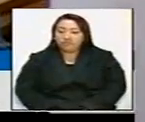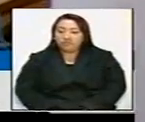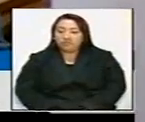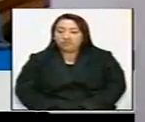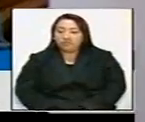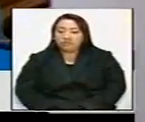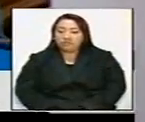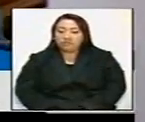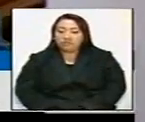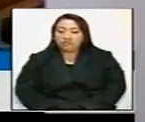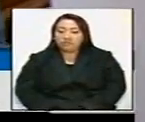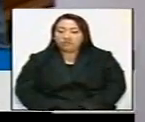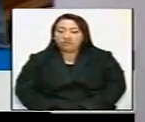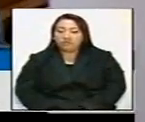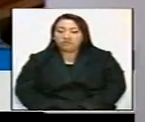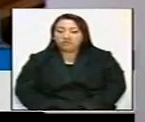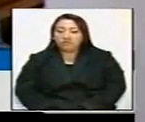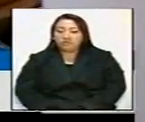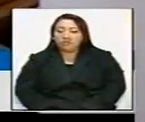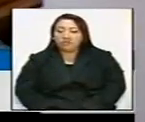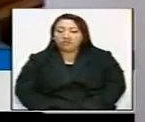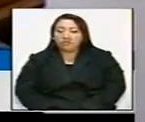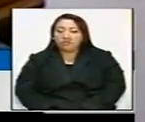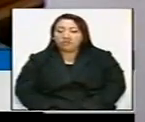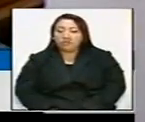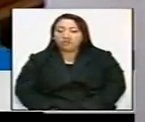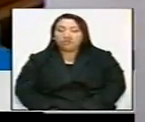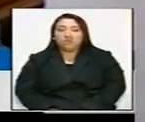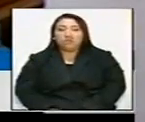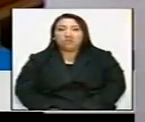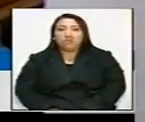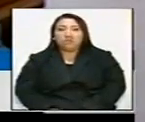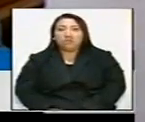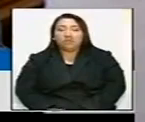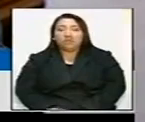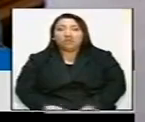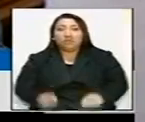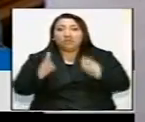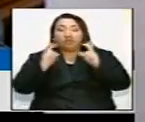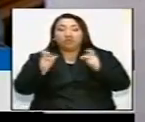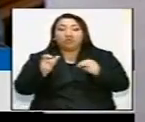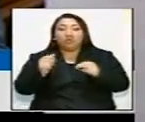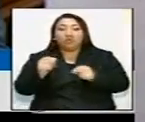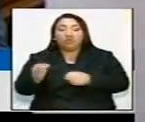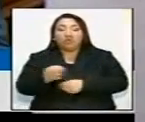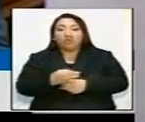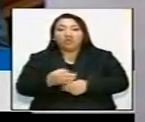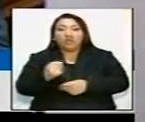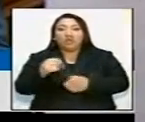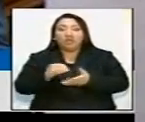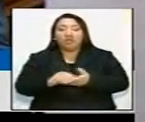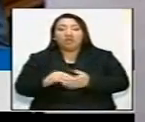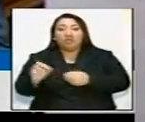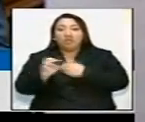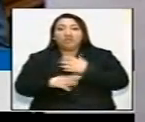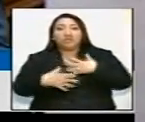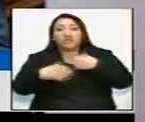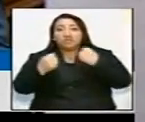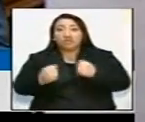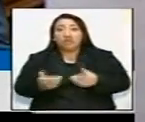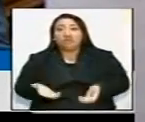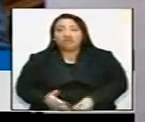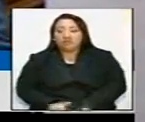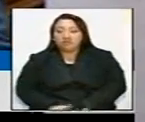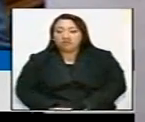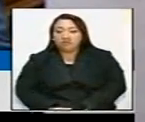la liberalización comercial y el control monetario ha llevado a tener un país estable